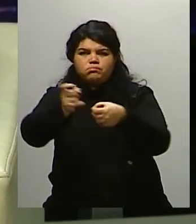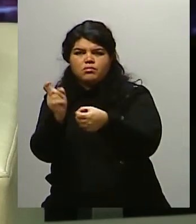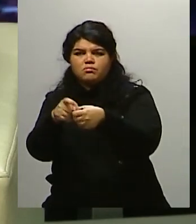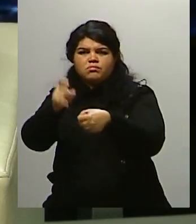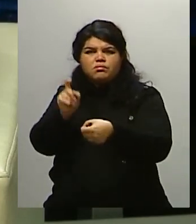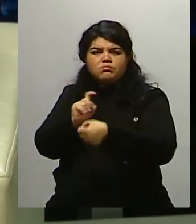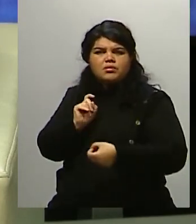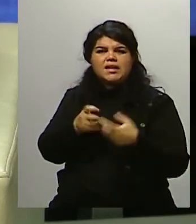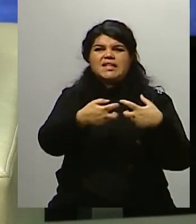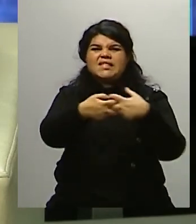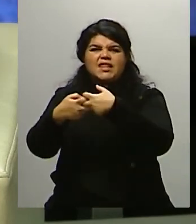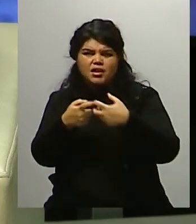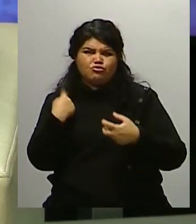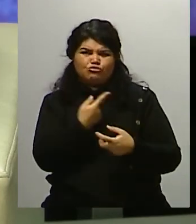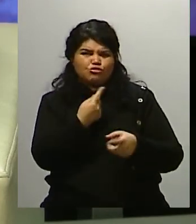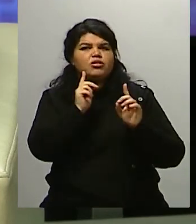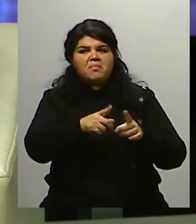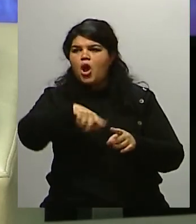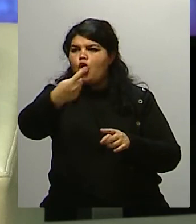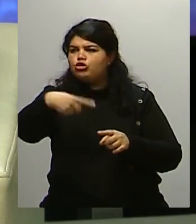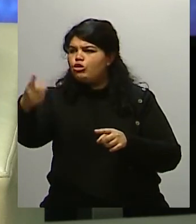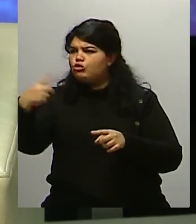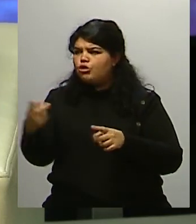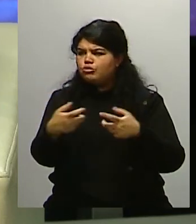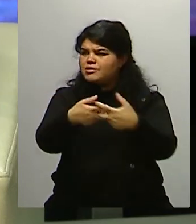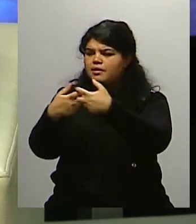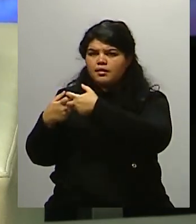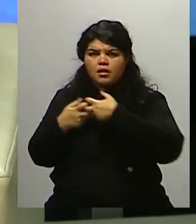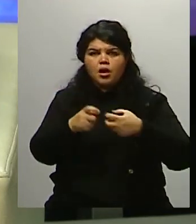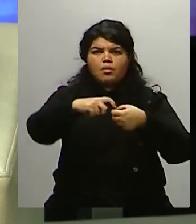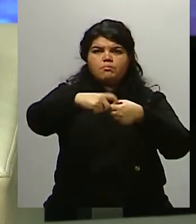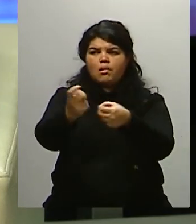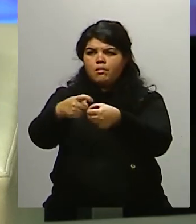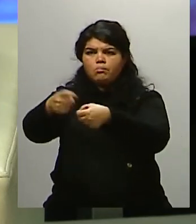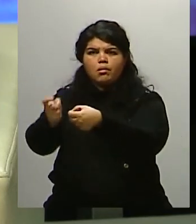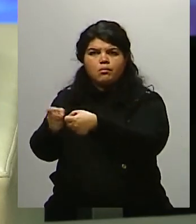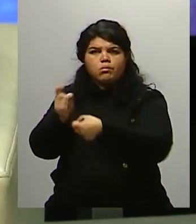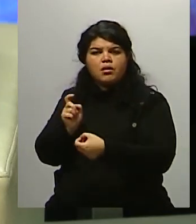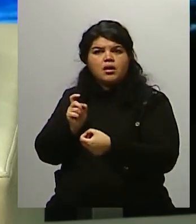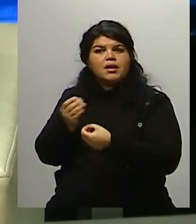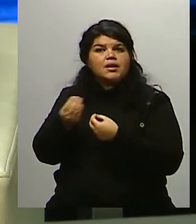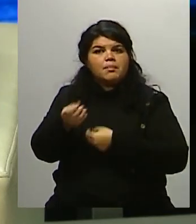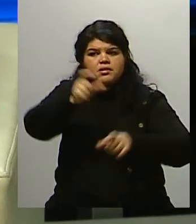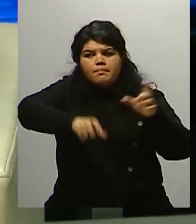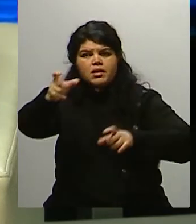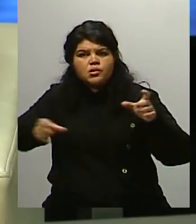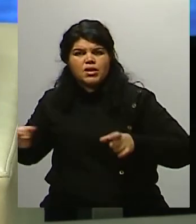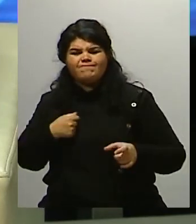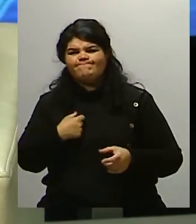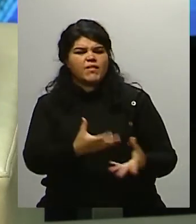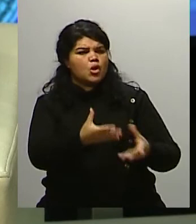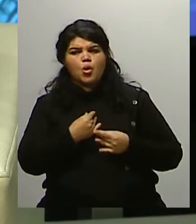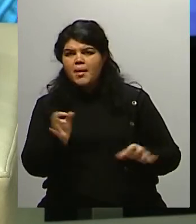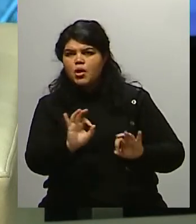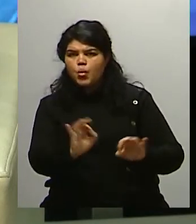nos comentan, y la gente viene y te dice, no, porque la verdad, no sé, no me sirve, y en el momento que pasa, que lo despiden, ahí